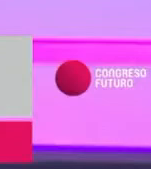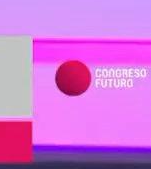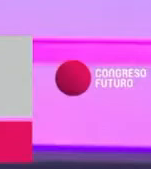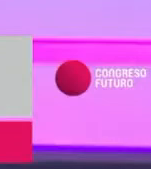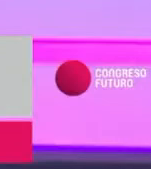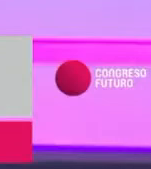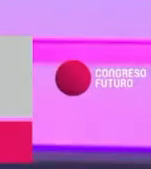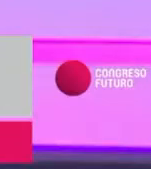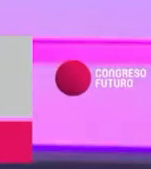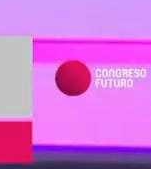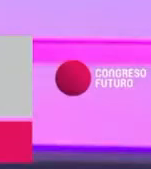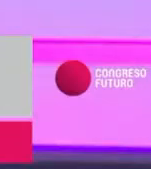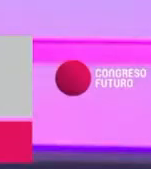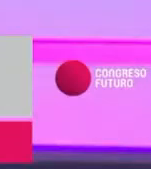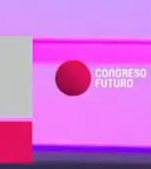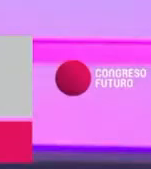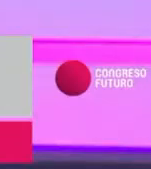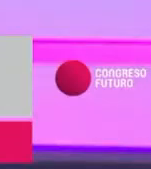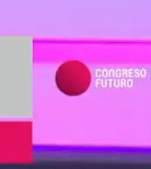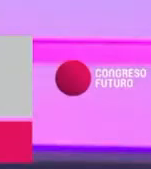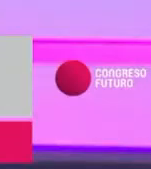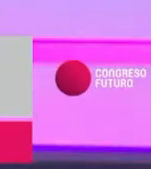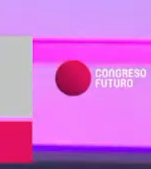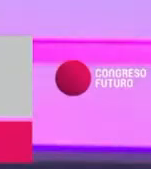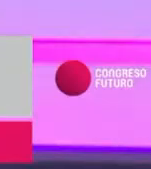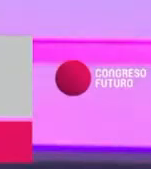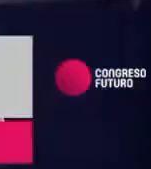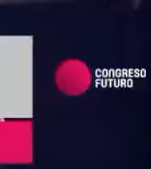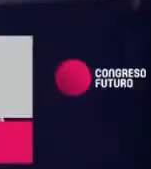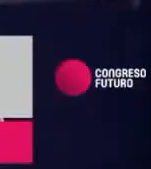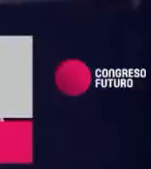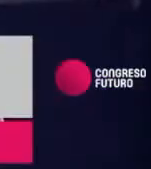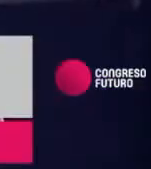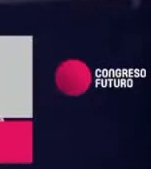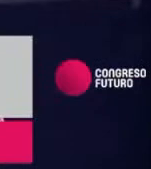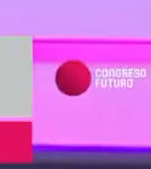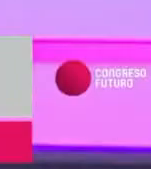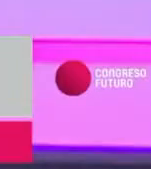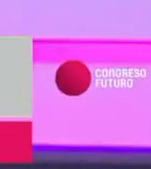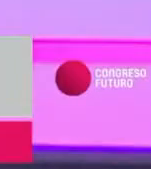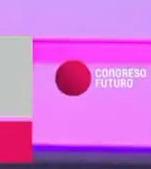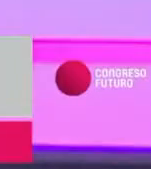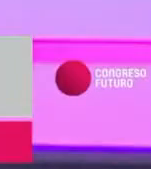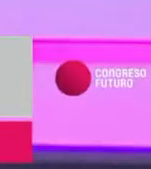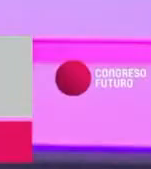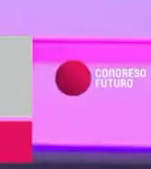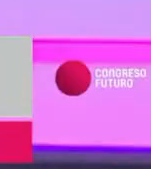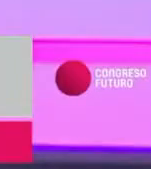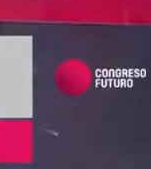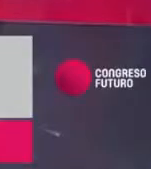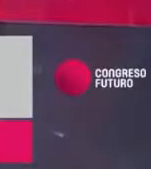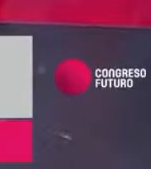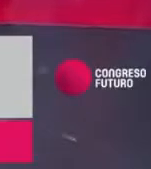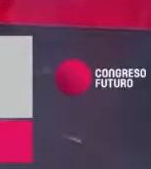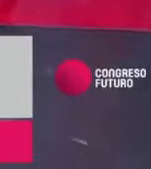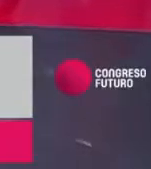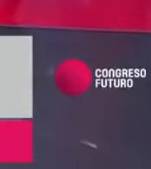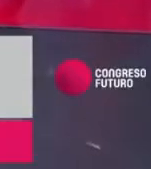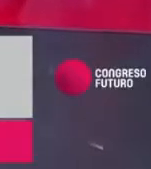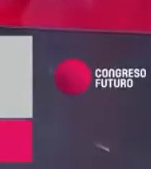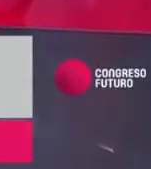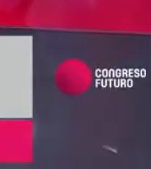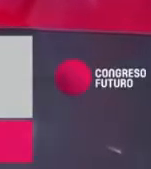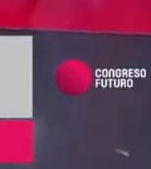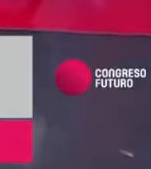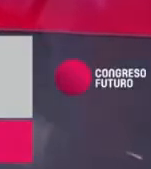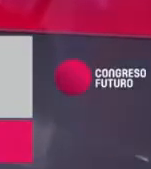la tecnología tal vez puede ser un shortcut, ¿verdad? Una forma de hacer más corto el camino para que no tenga cada mujer que hacer